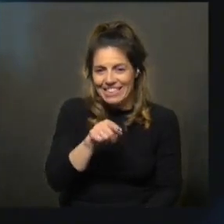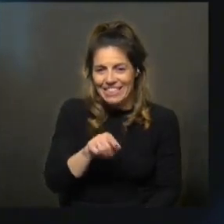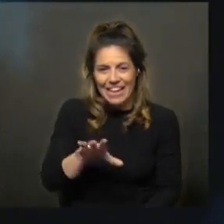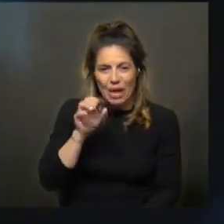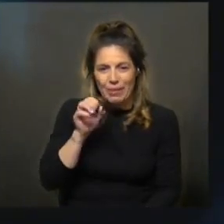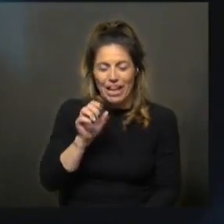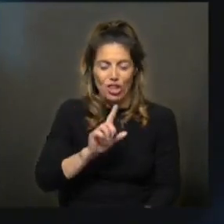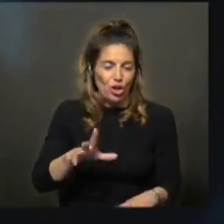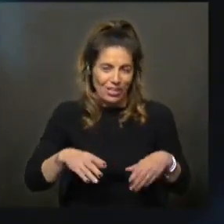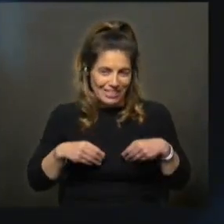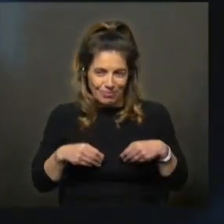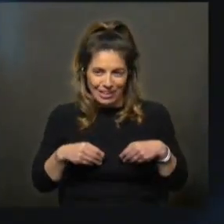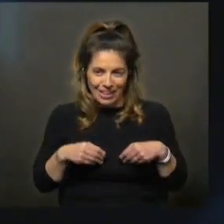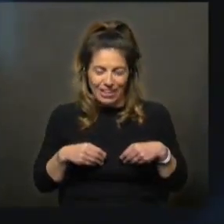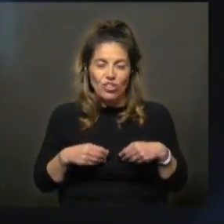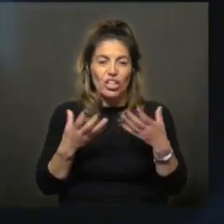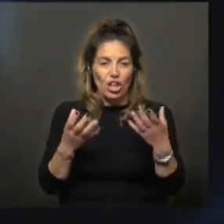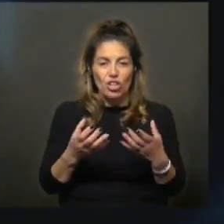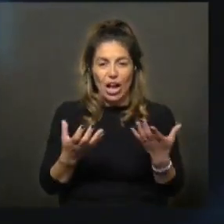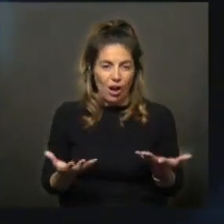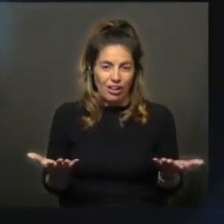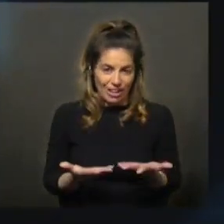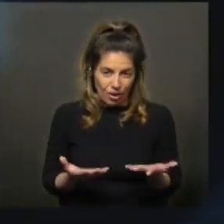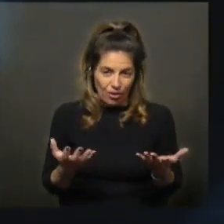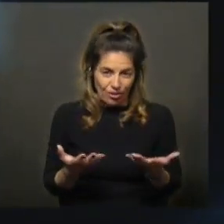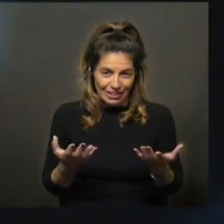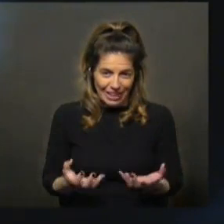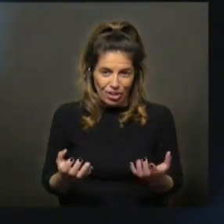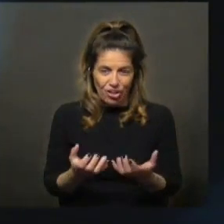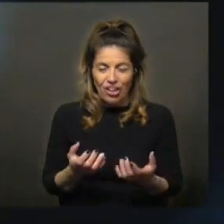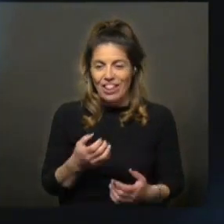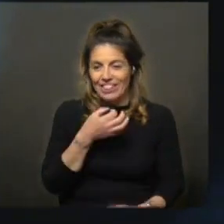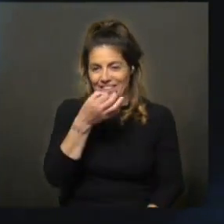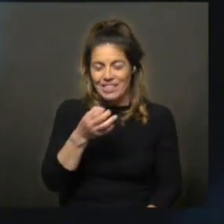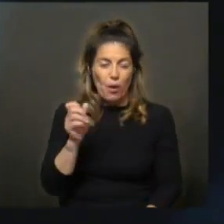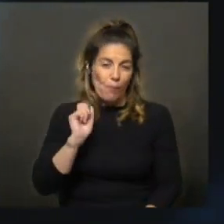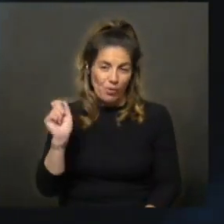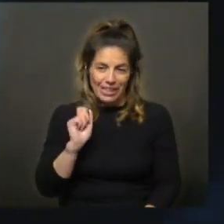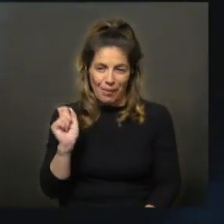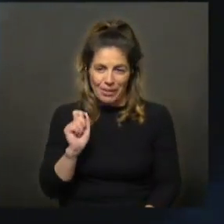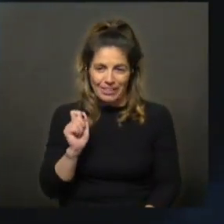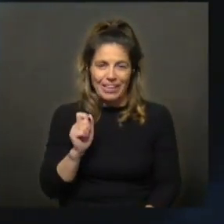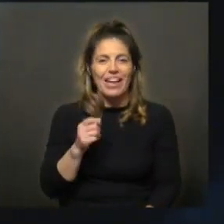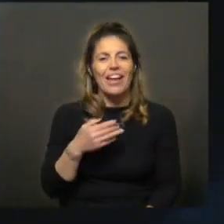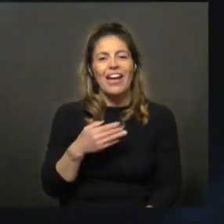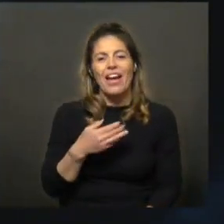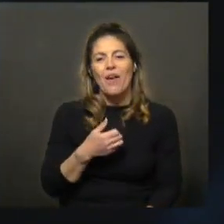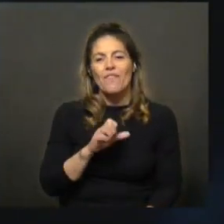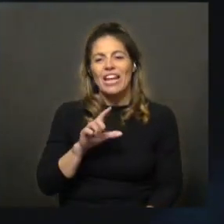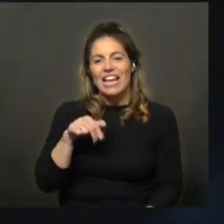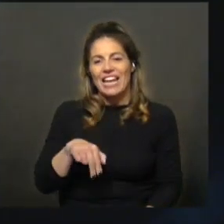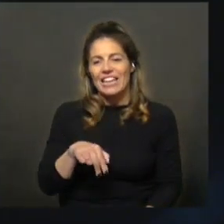no te lo admite este Pero bueno belela Era sobre todo lo que destaco